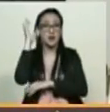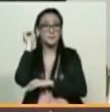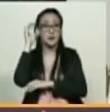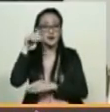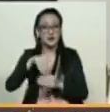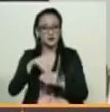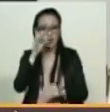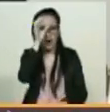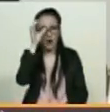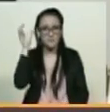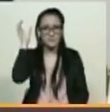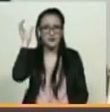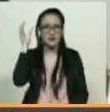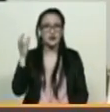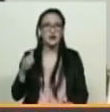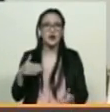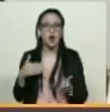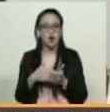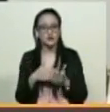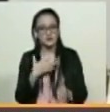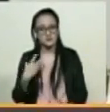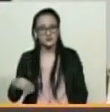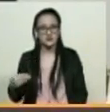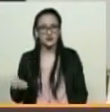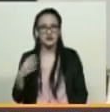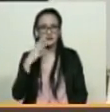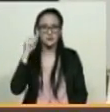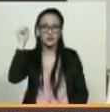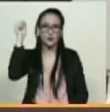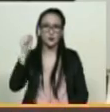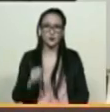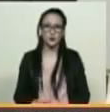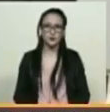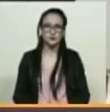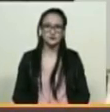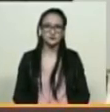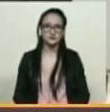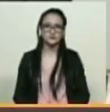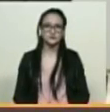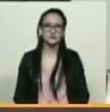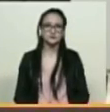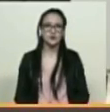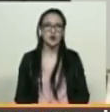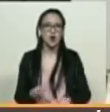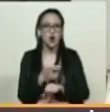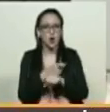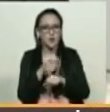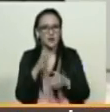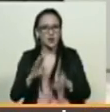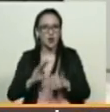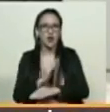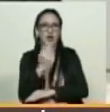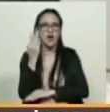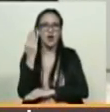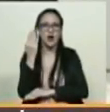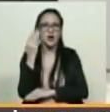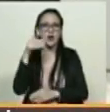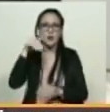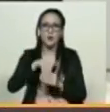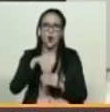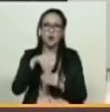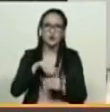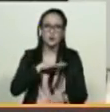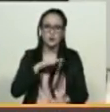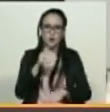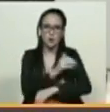elección de Capriles contra nuestro presidente Nicolás Maduro. Gobernador del estado Lara con los votos de la